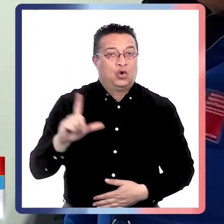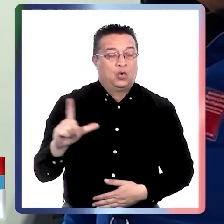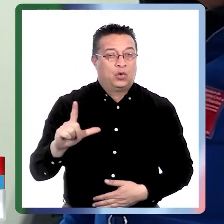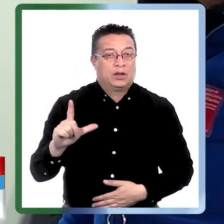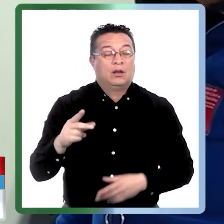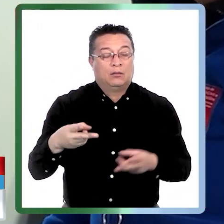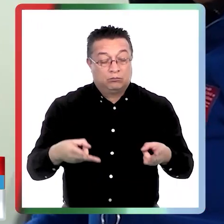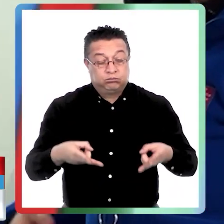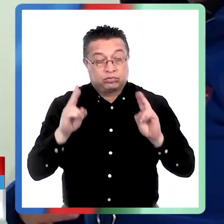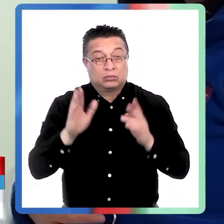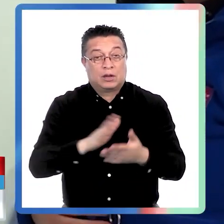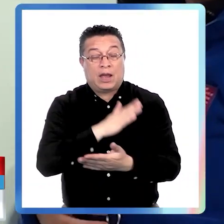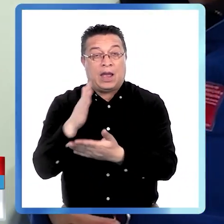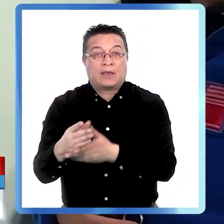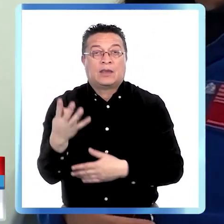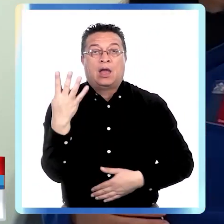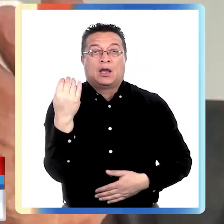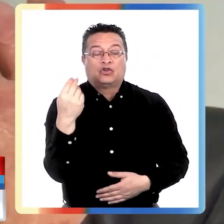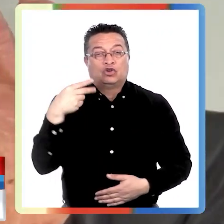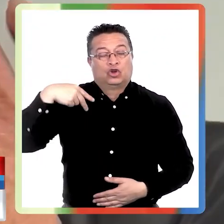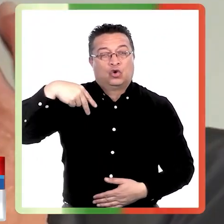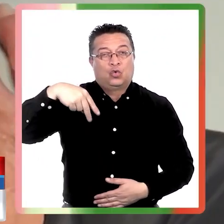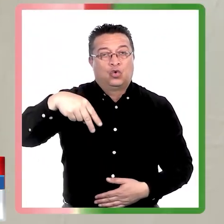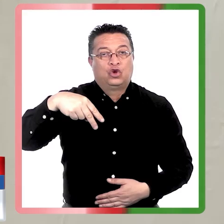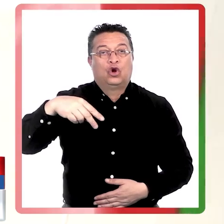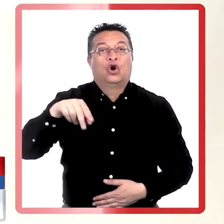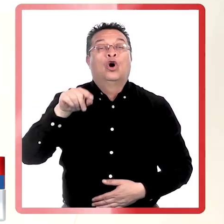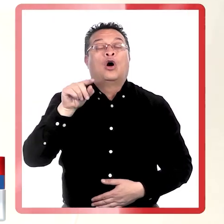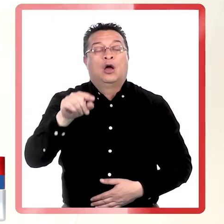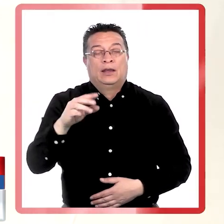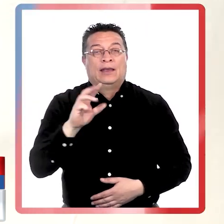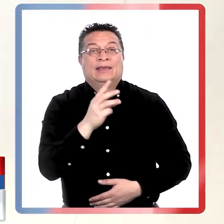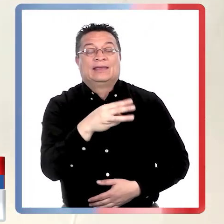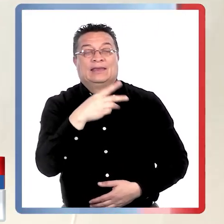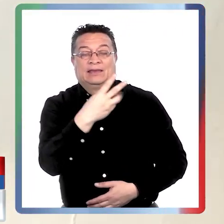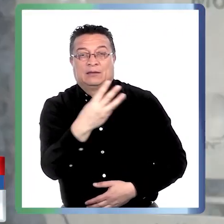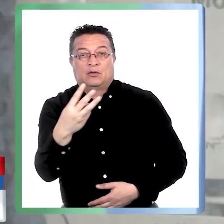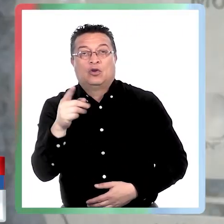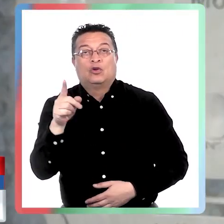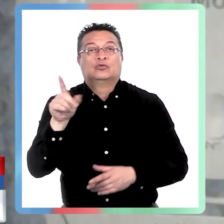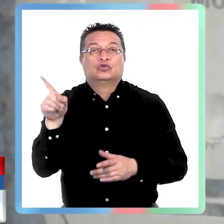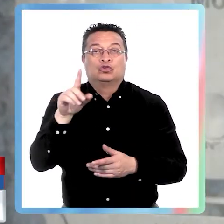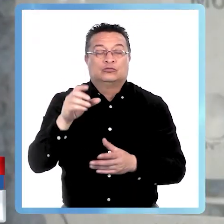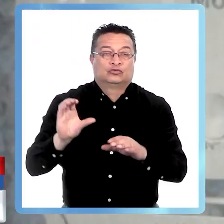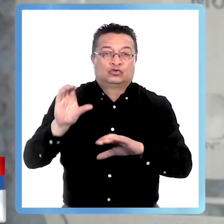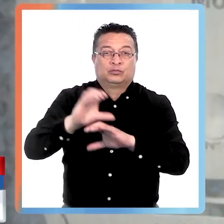pasado lunes y estarán disponibles hasta el 14 de junio en el sitio web